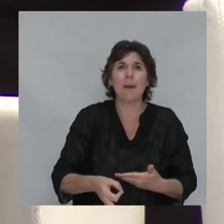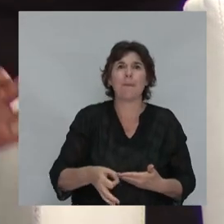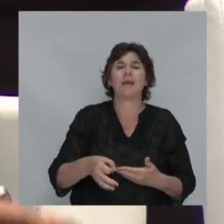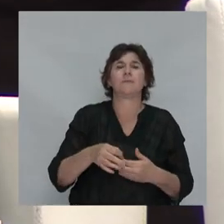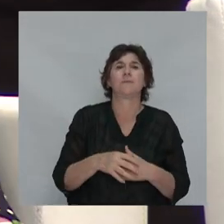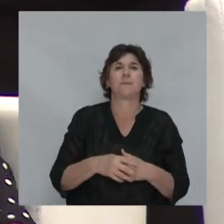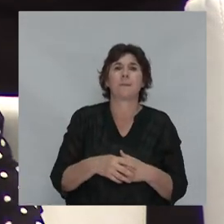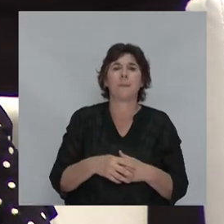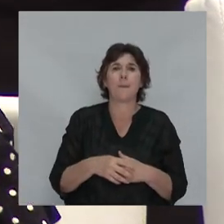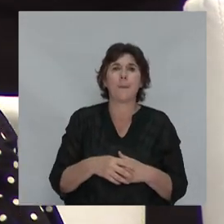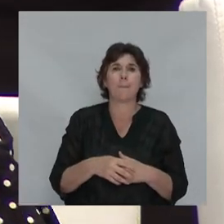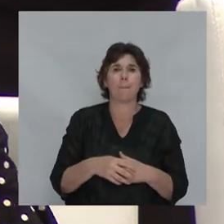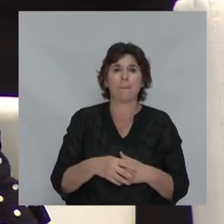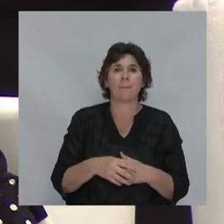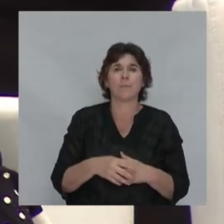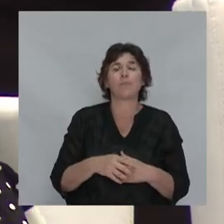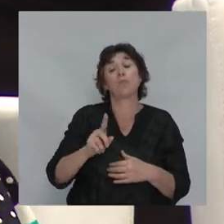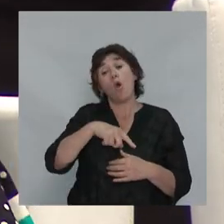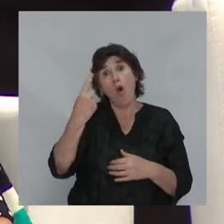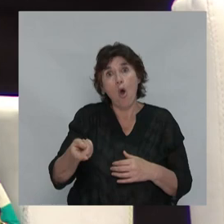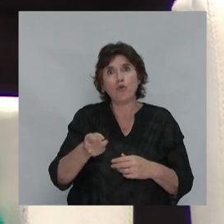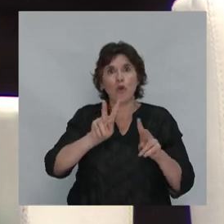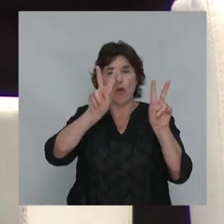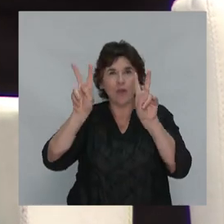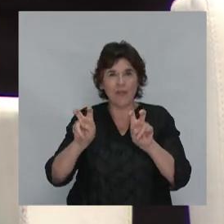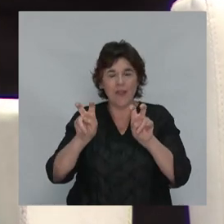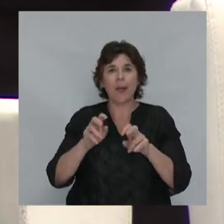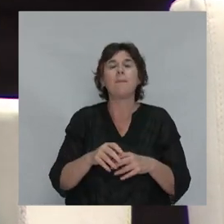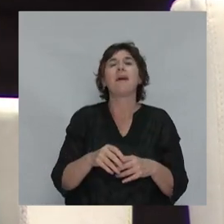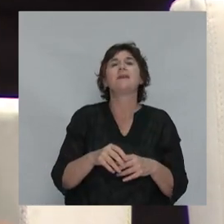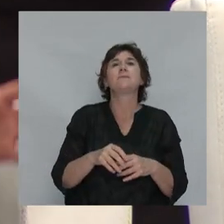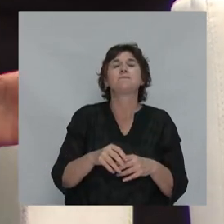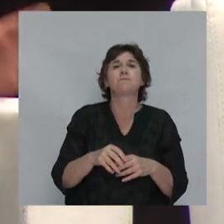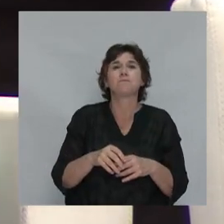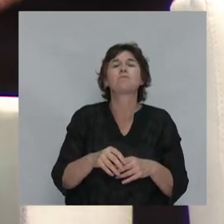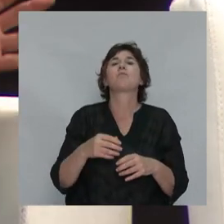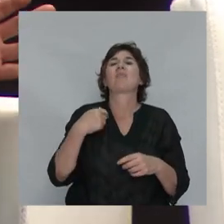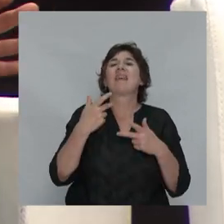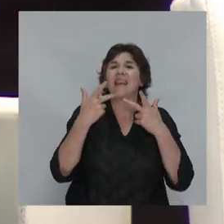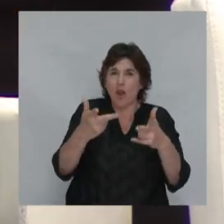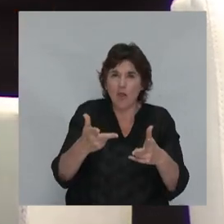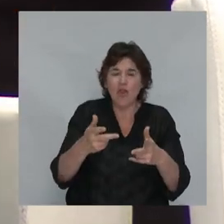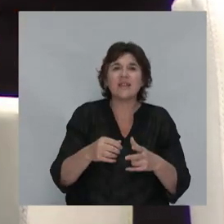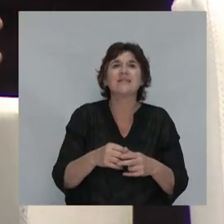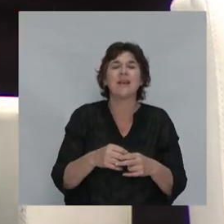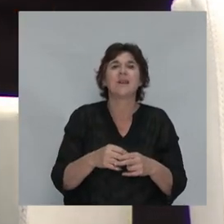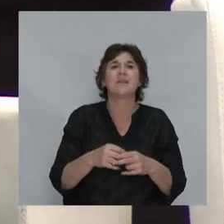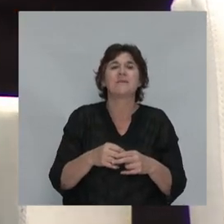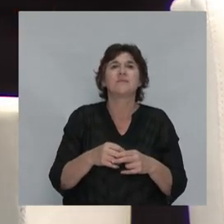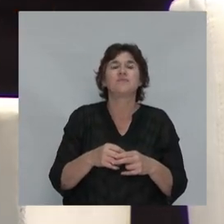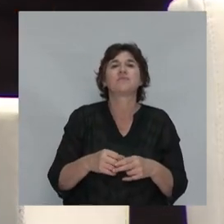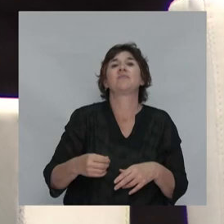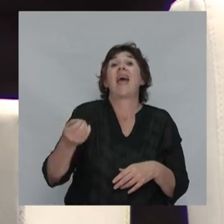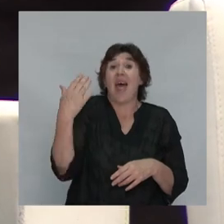distribuir. La otra cuestión que quería decirles, compañeros, compañeras, la derecha